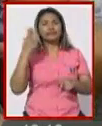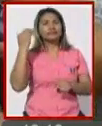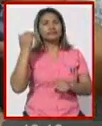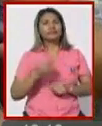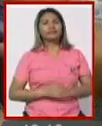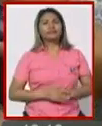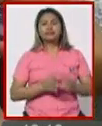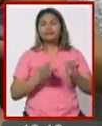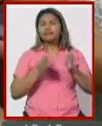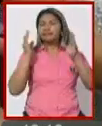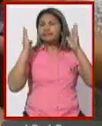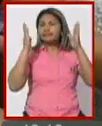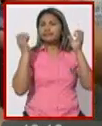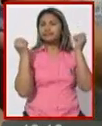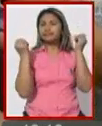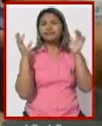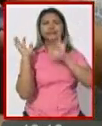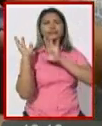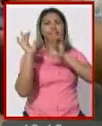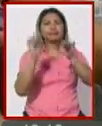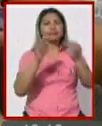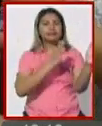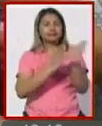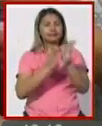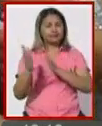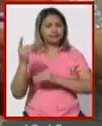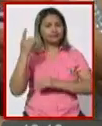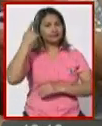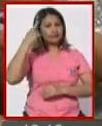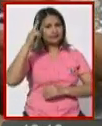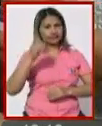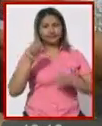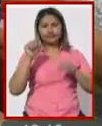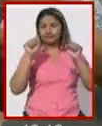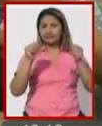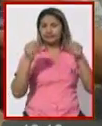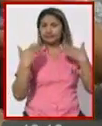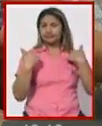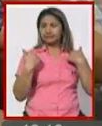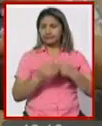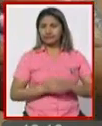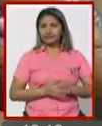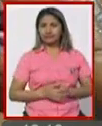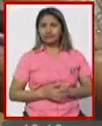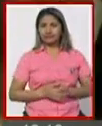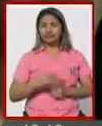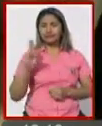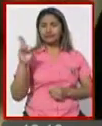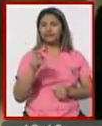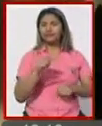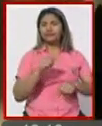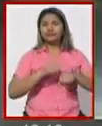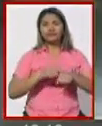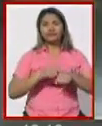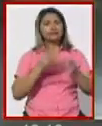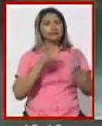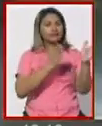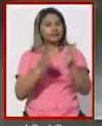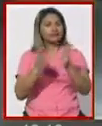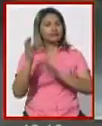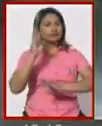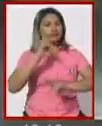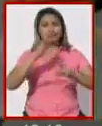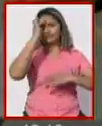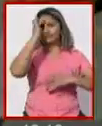en la expectativa de mayores casos tenemos que estar preparándonos para poder manejar oportunamente o adecuadamente a